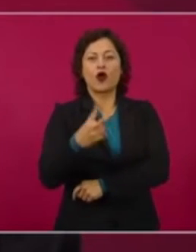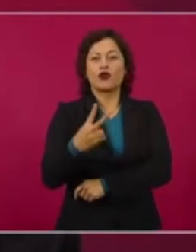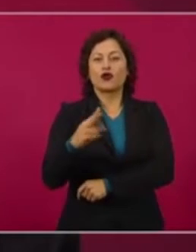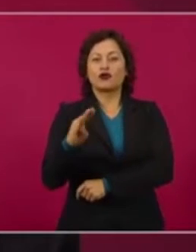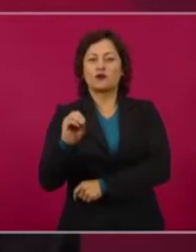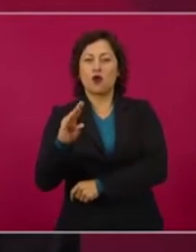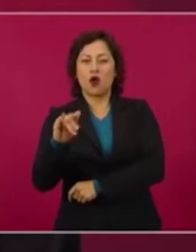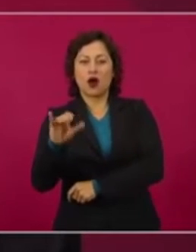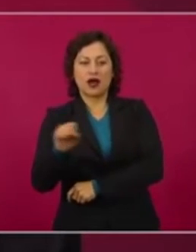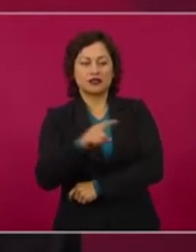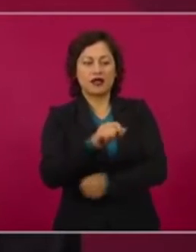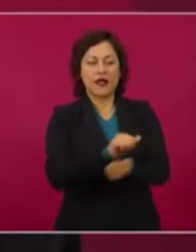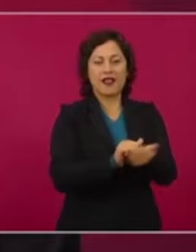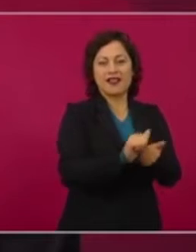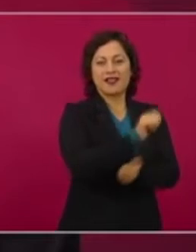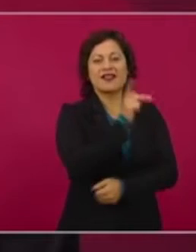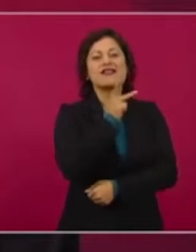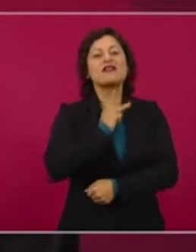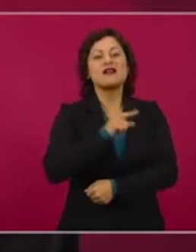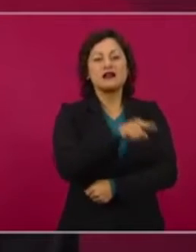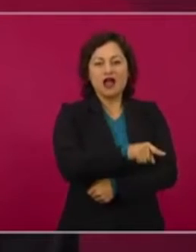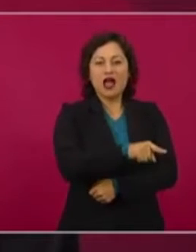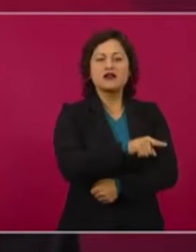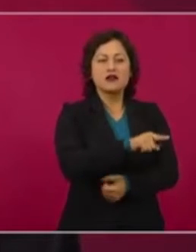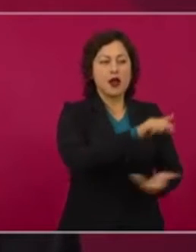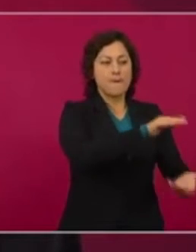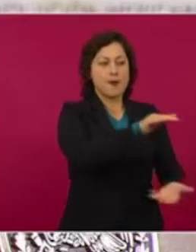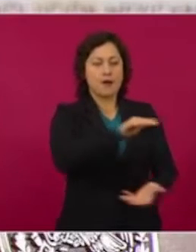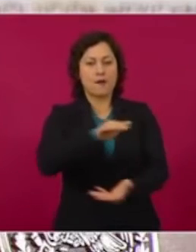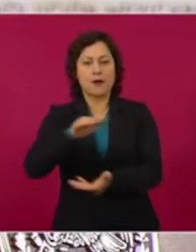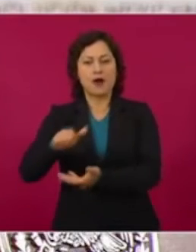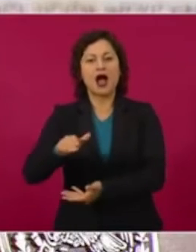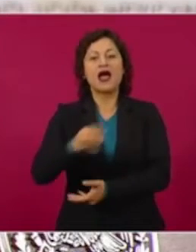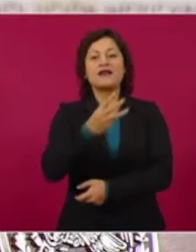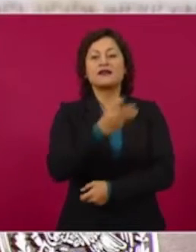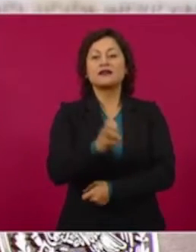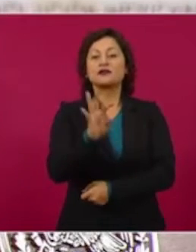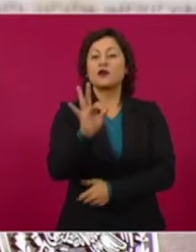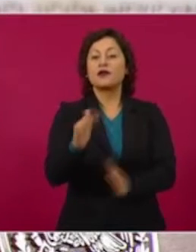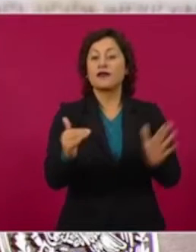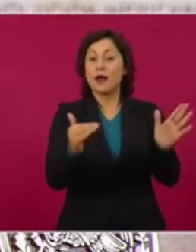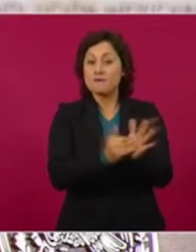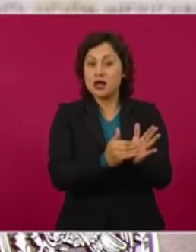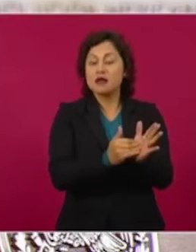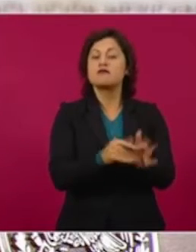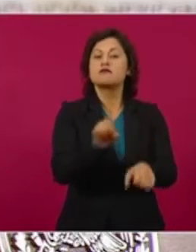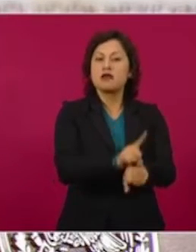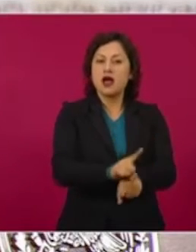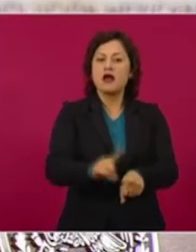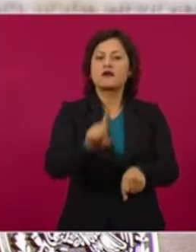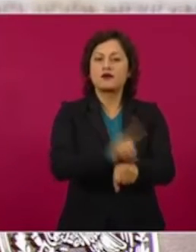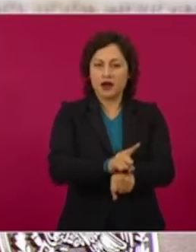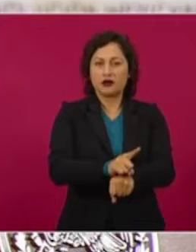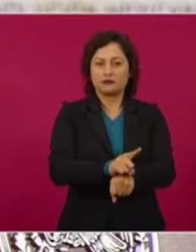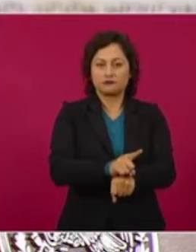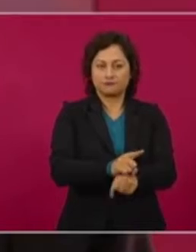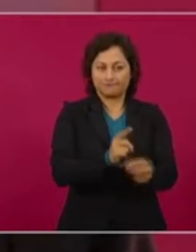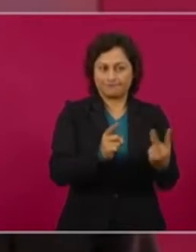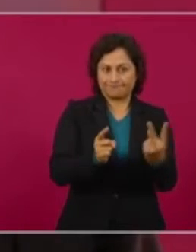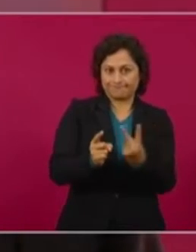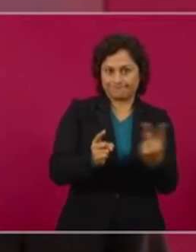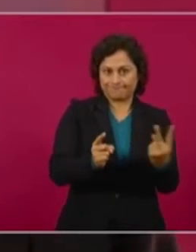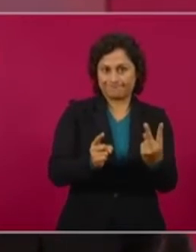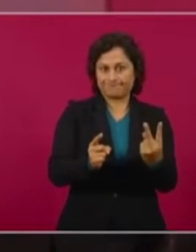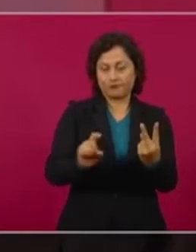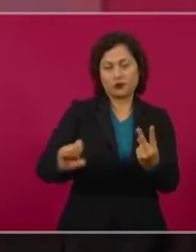para 340,000 barriles diarios, y una inversión adicional